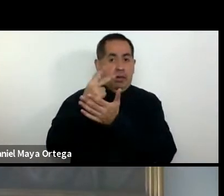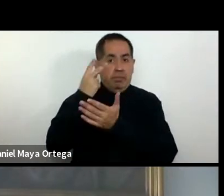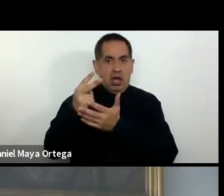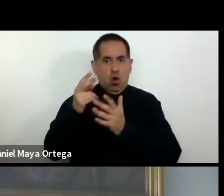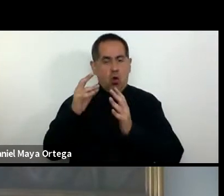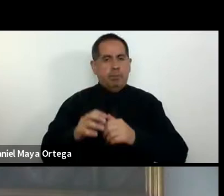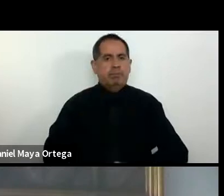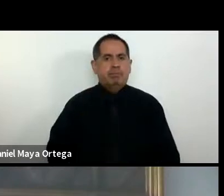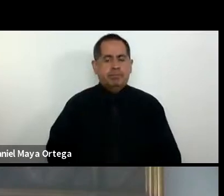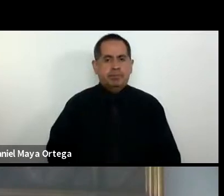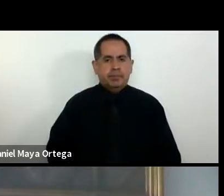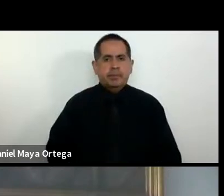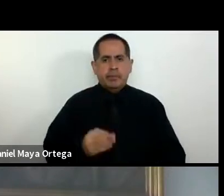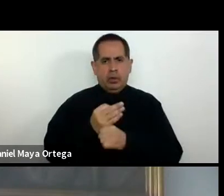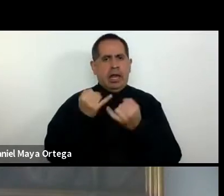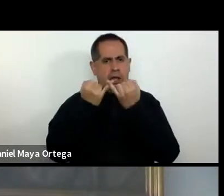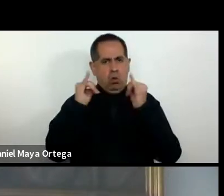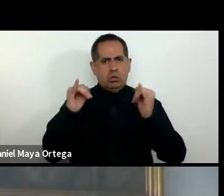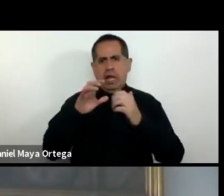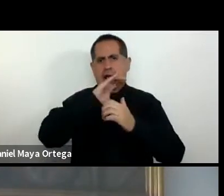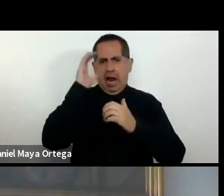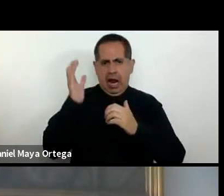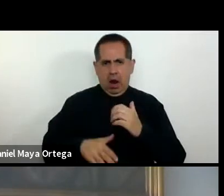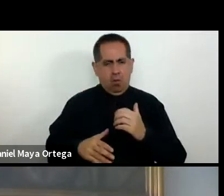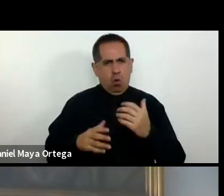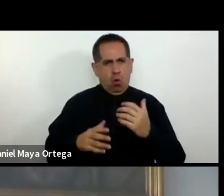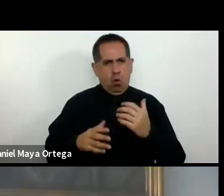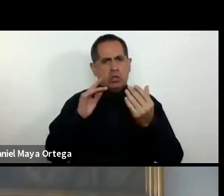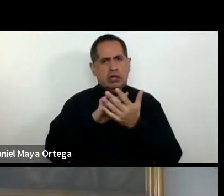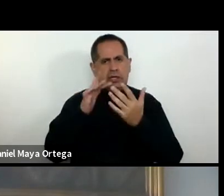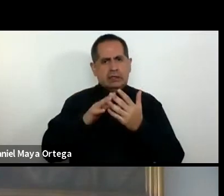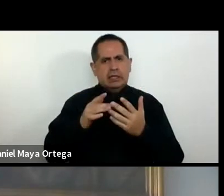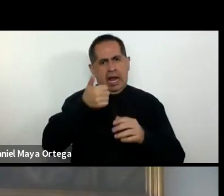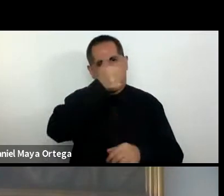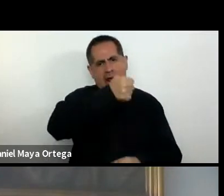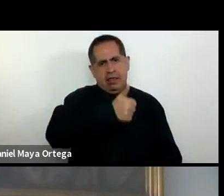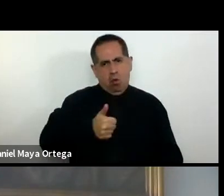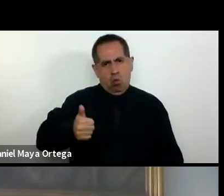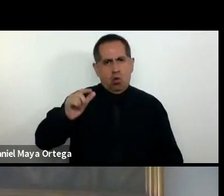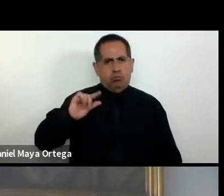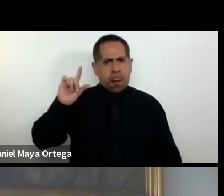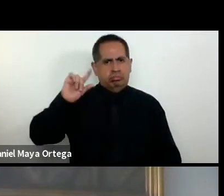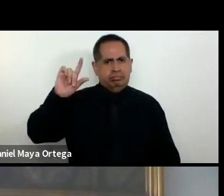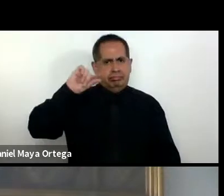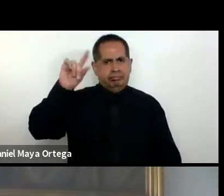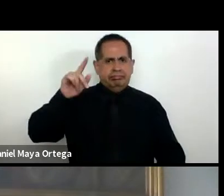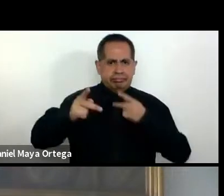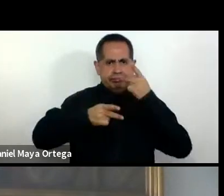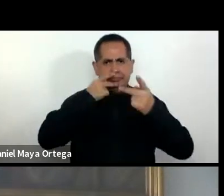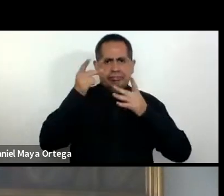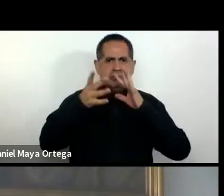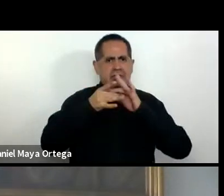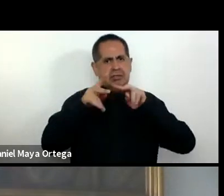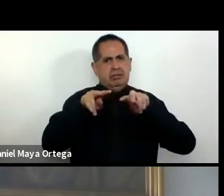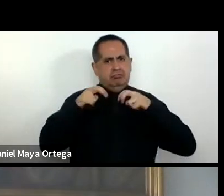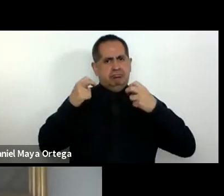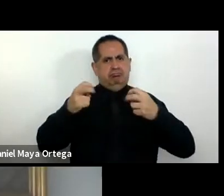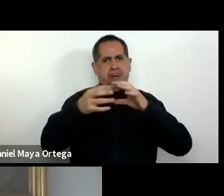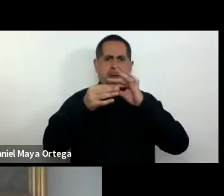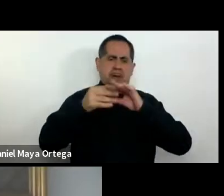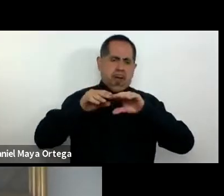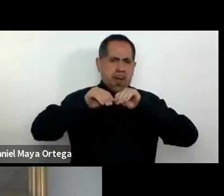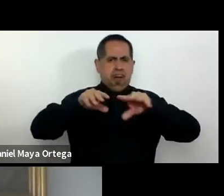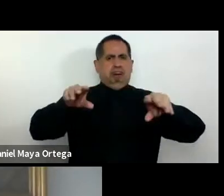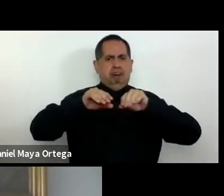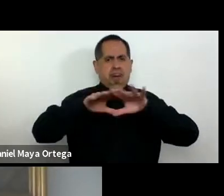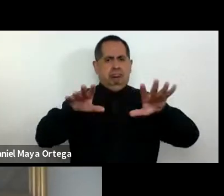por concluido nuestro acto inaugural, agradeciendo la presencia de las distinguidas personas que conformaron este presidium para dar paso